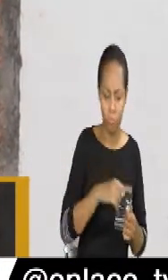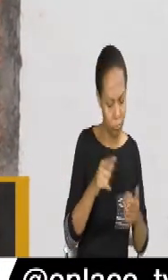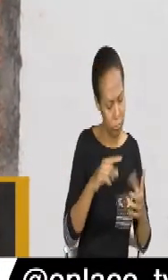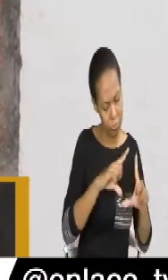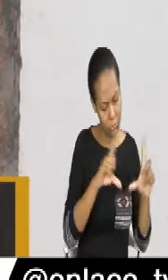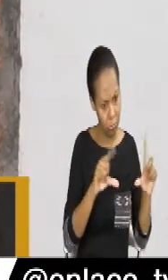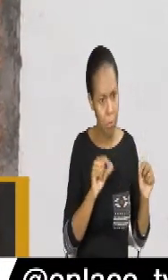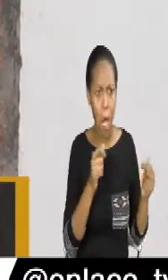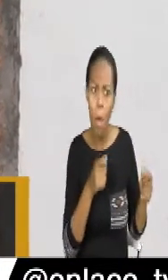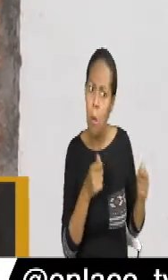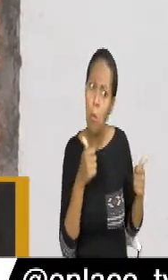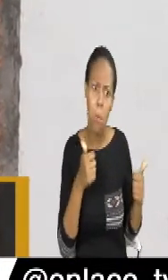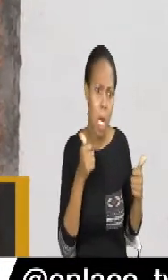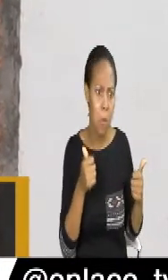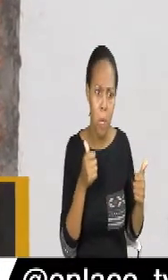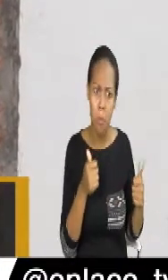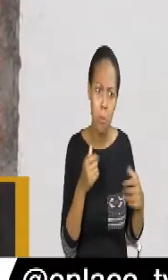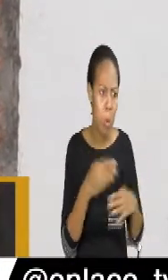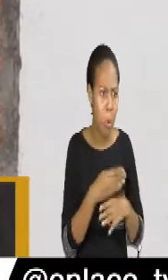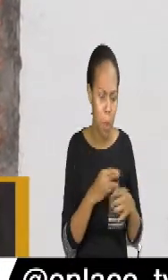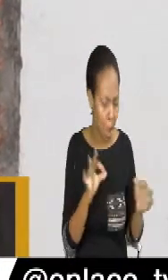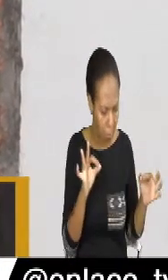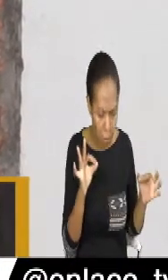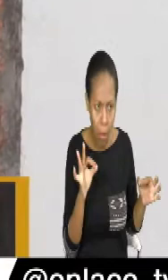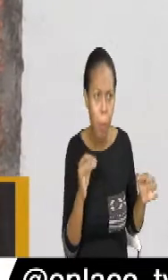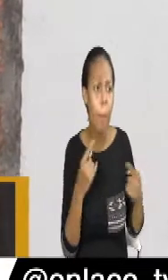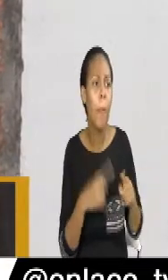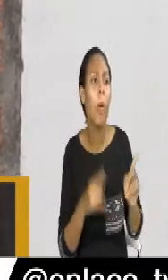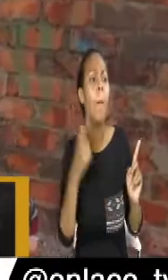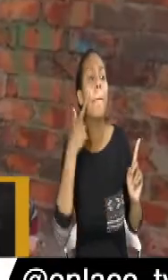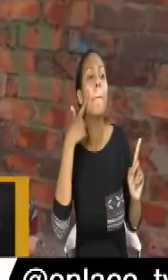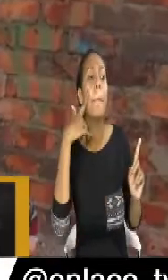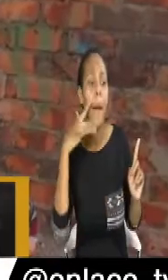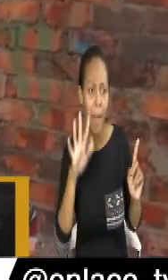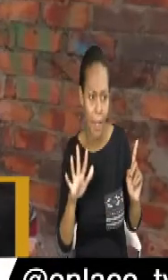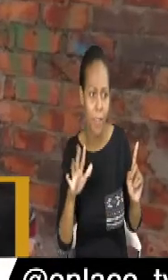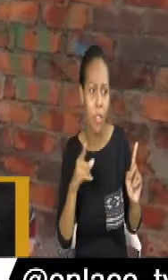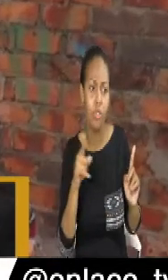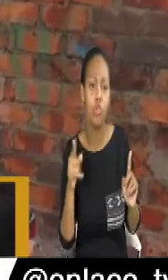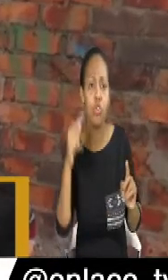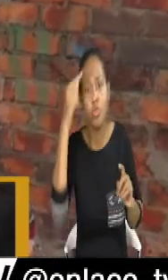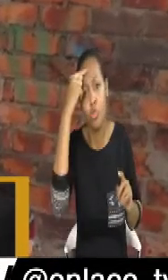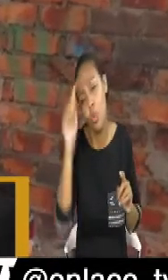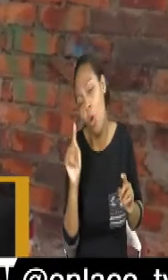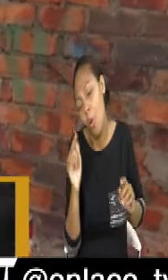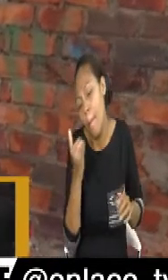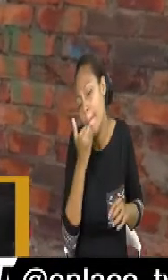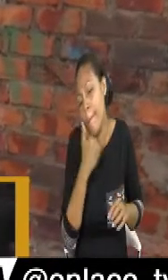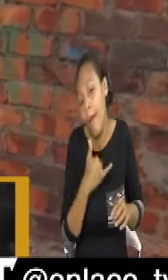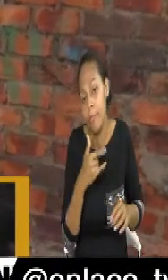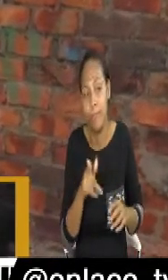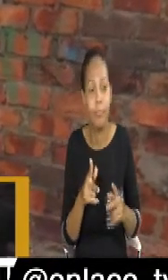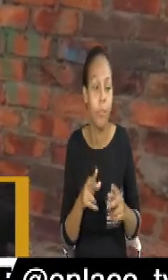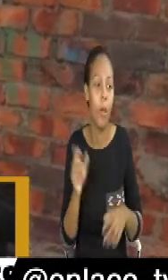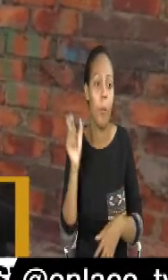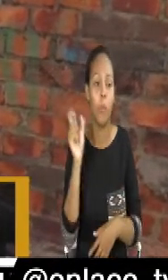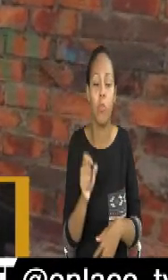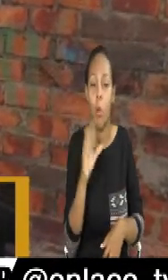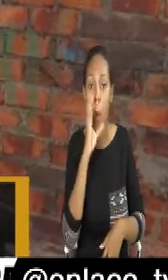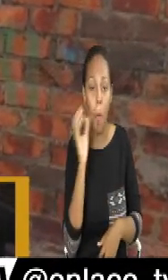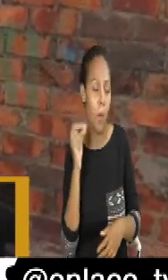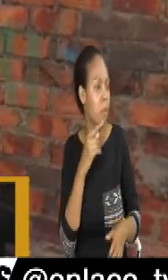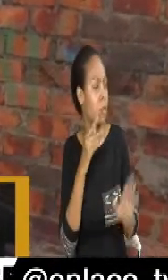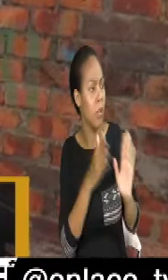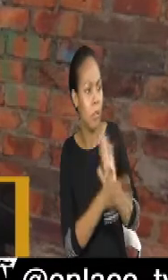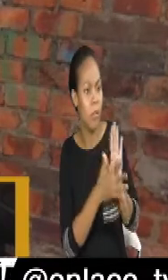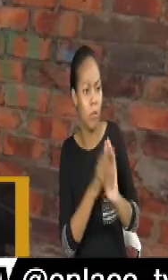técnico-mecánica al día, pero al parecer fue producido precisamente por eso, por una falla mecánica donde, según el conductor manifiesta,